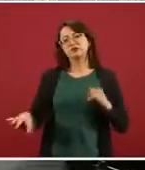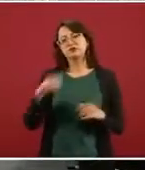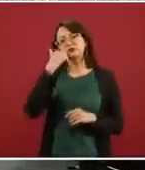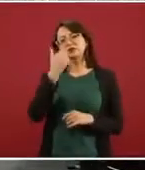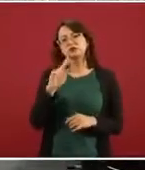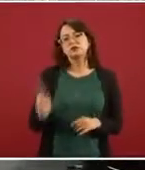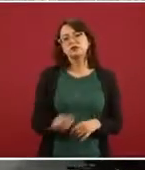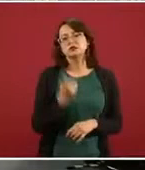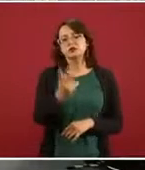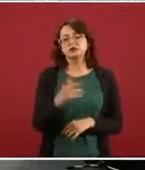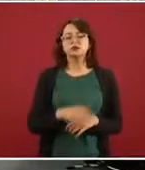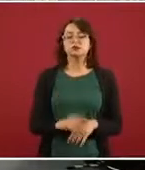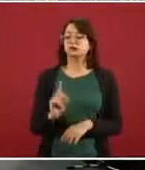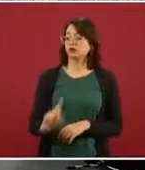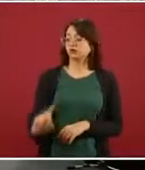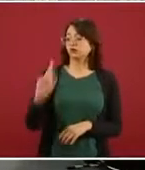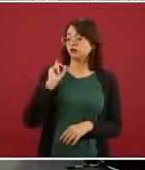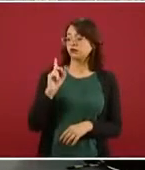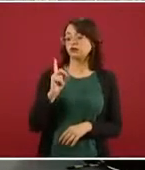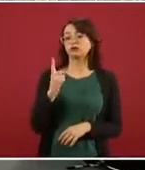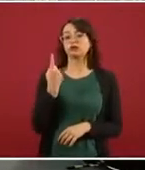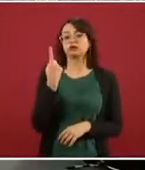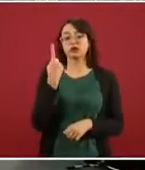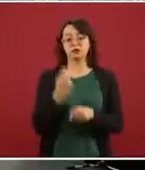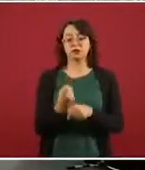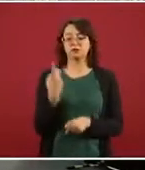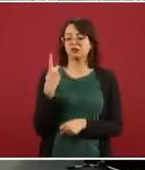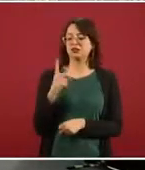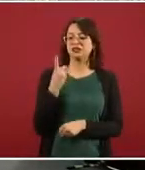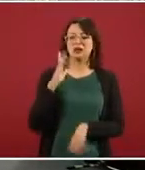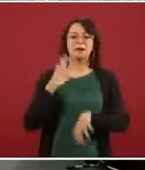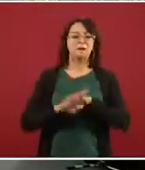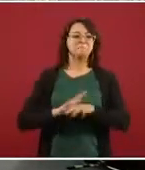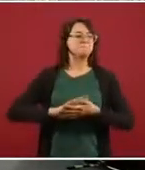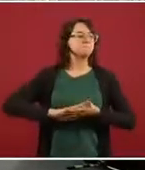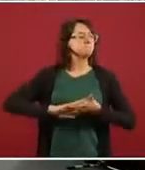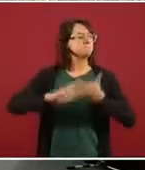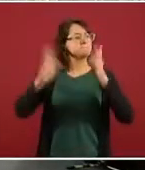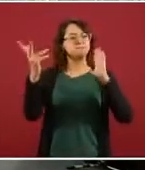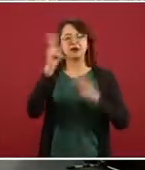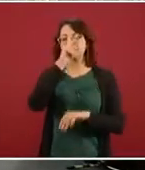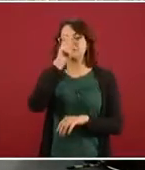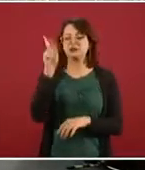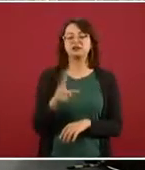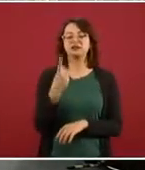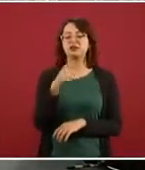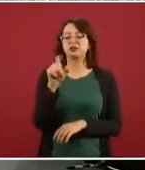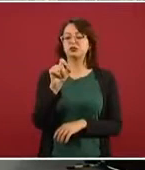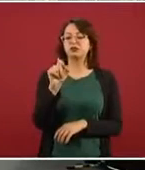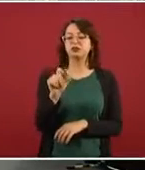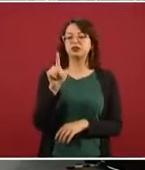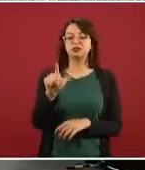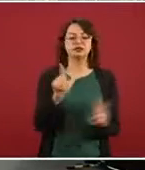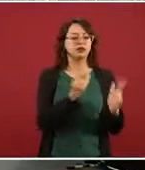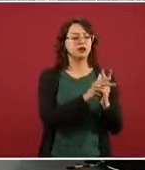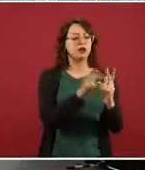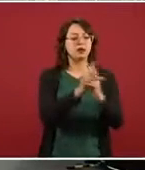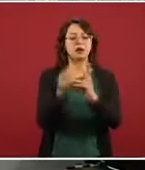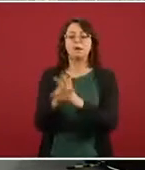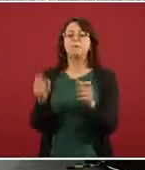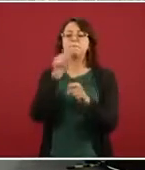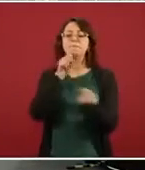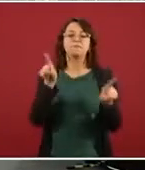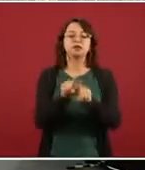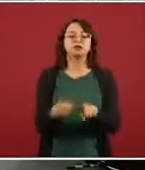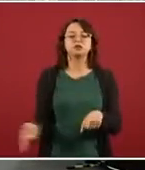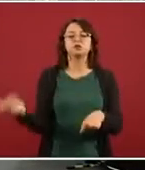El 1 de diciembre fue el día más violento que se tenga registrado en lo que va del año, con 127 asesinatos. Y justamente también ese día, en